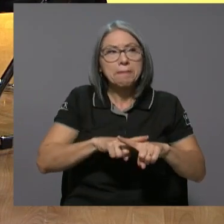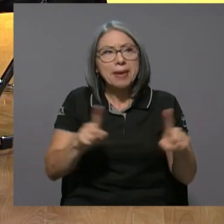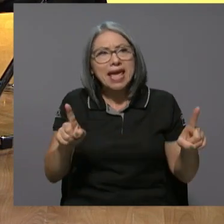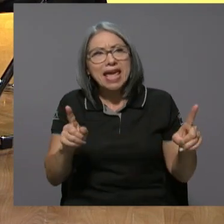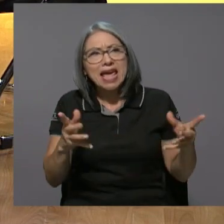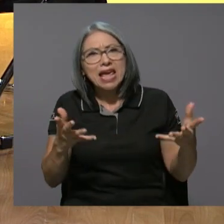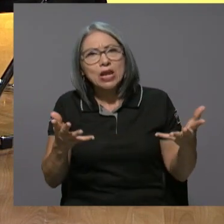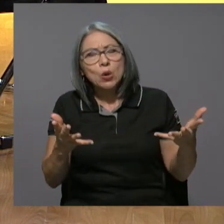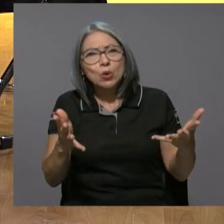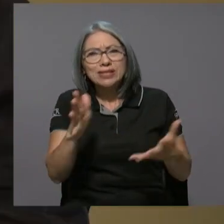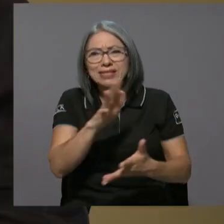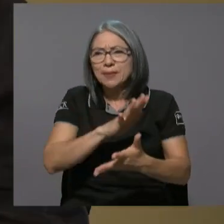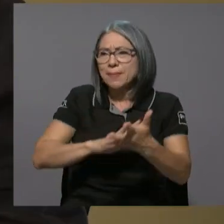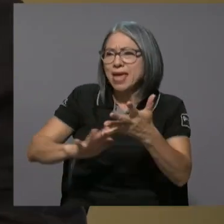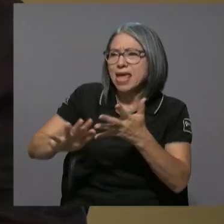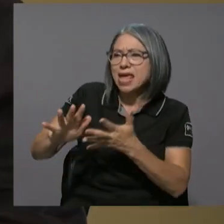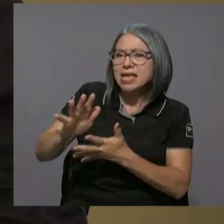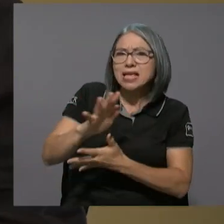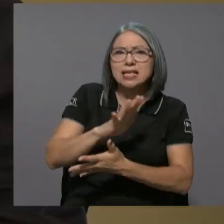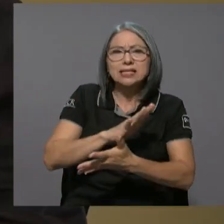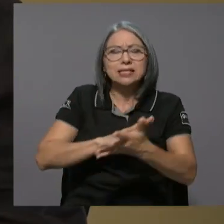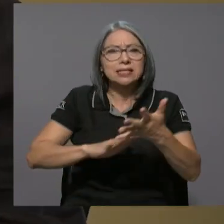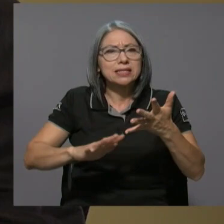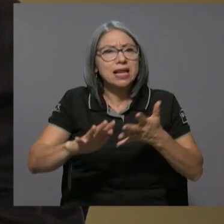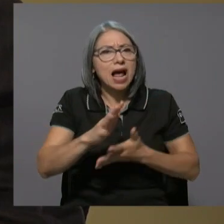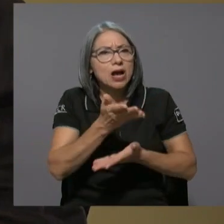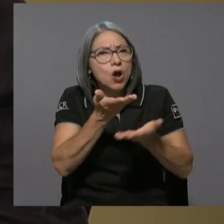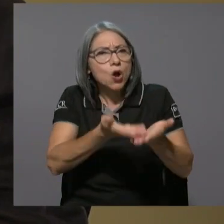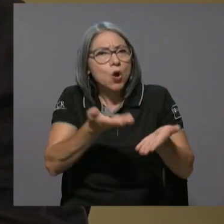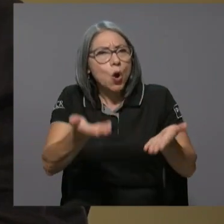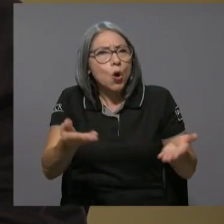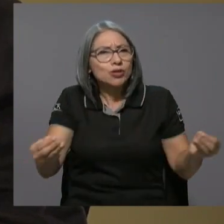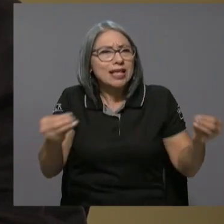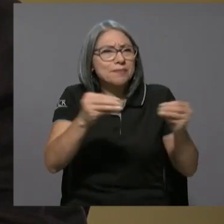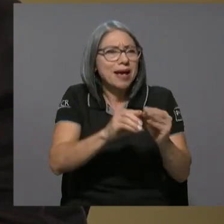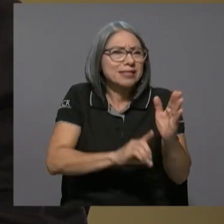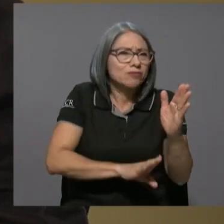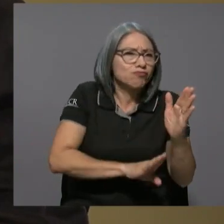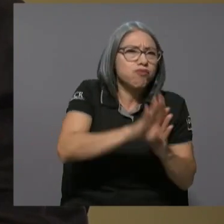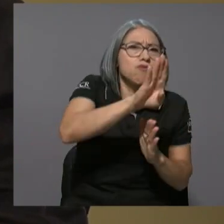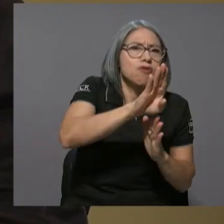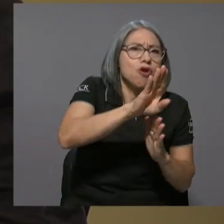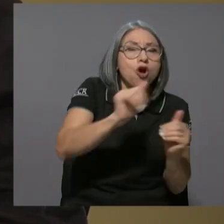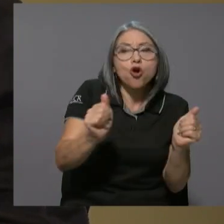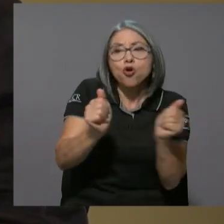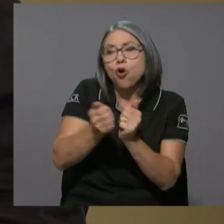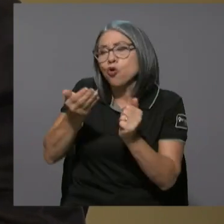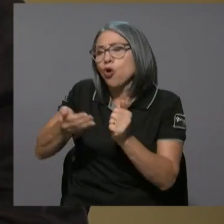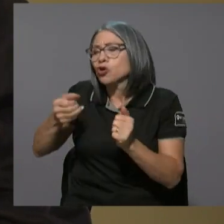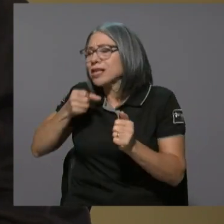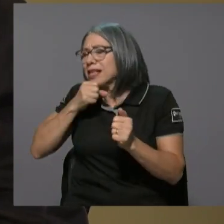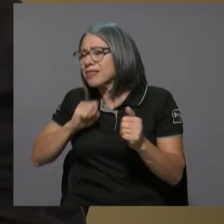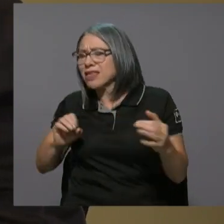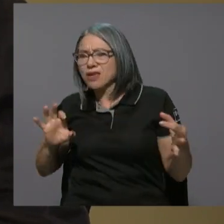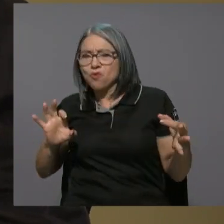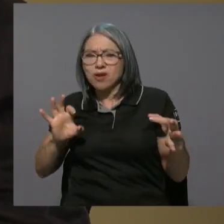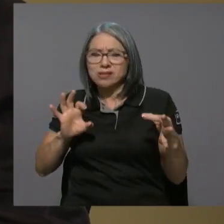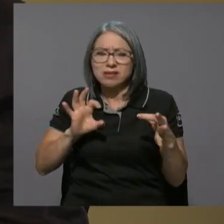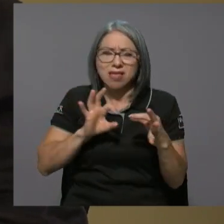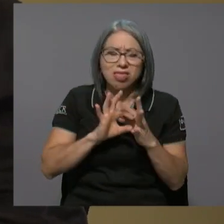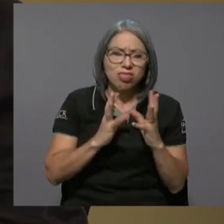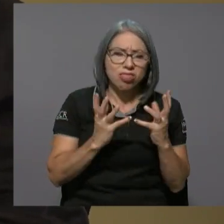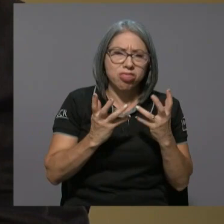digamos, se mezclan cosas de avanzada con cosas antiguas, ¿verdad? Y entonces ahí hay como una especie como